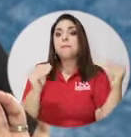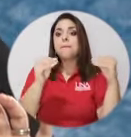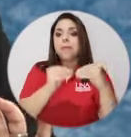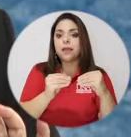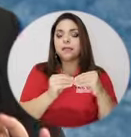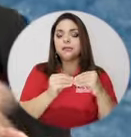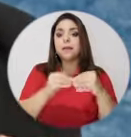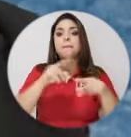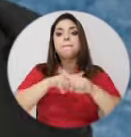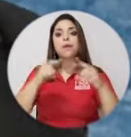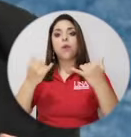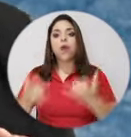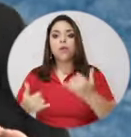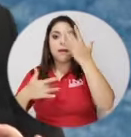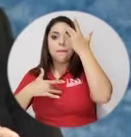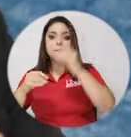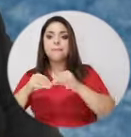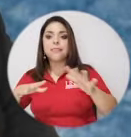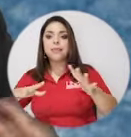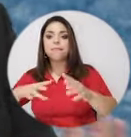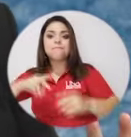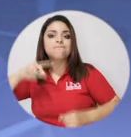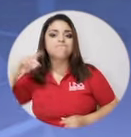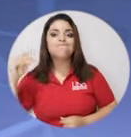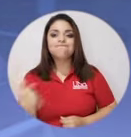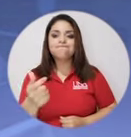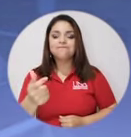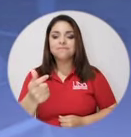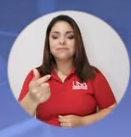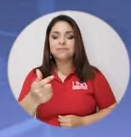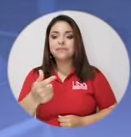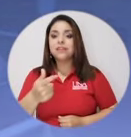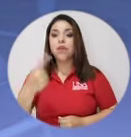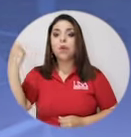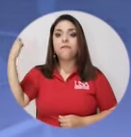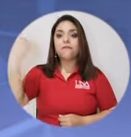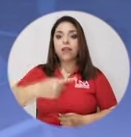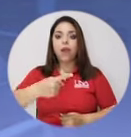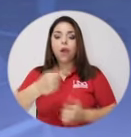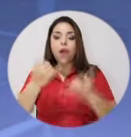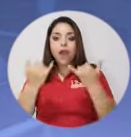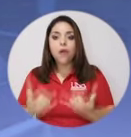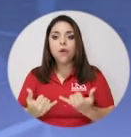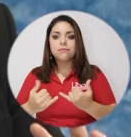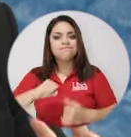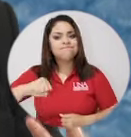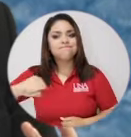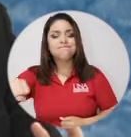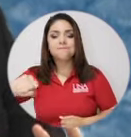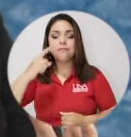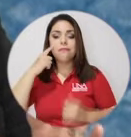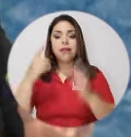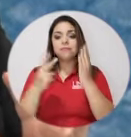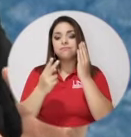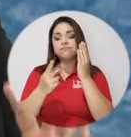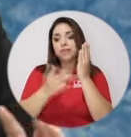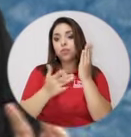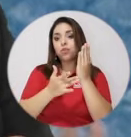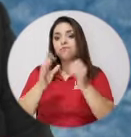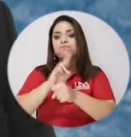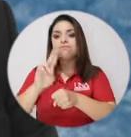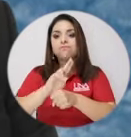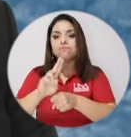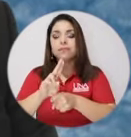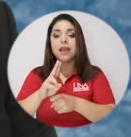forma acelerar ese proceso y obligar a toda la sociedad exactamente a ponerse al día. Es decir, ya no era una